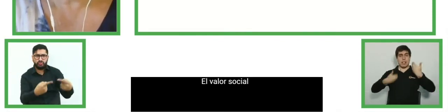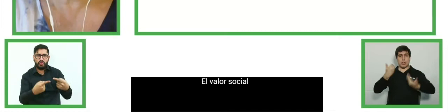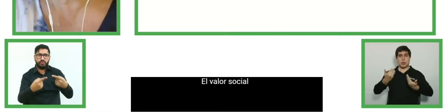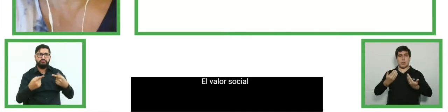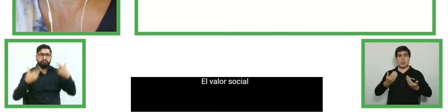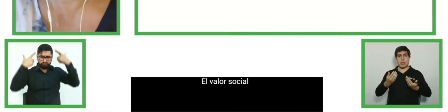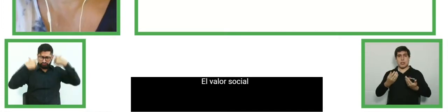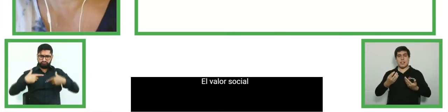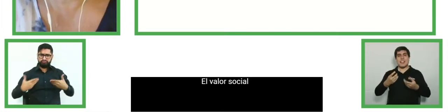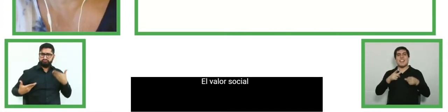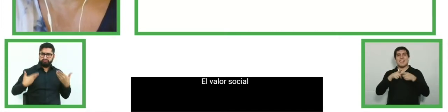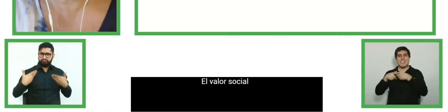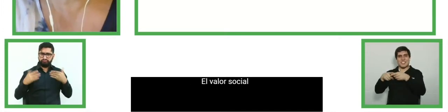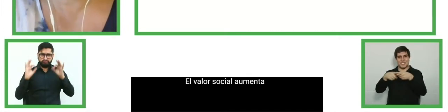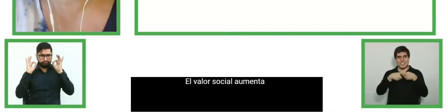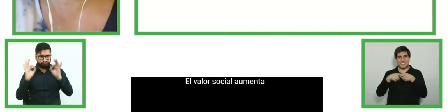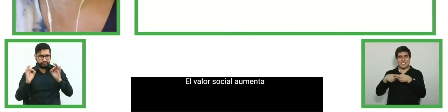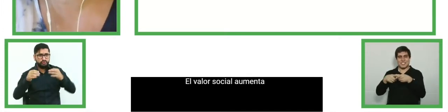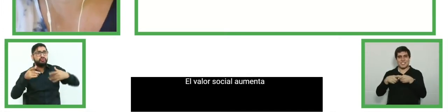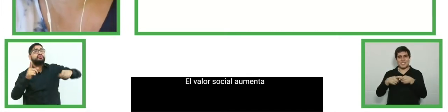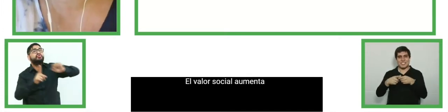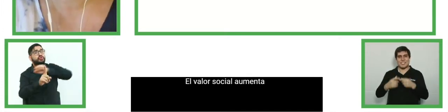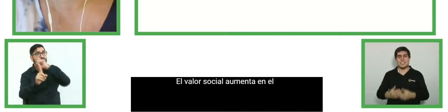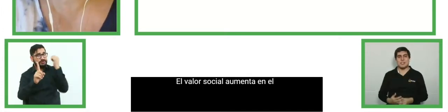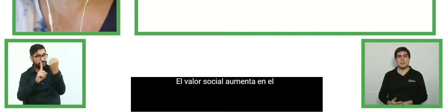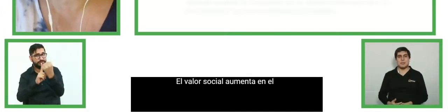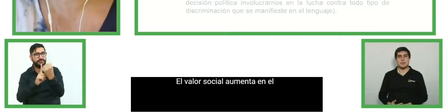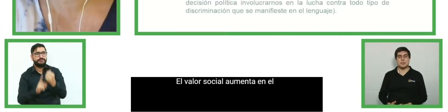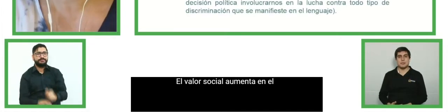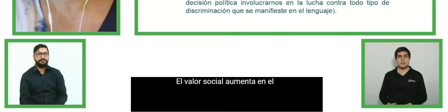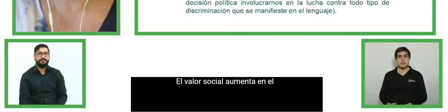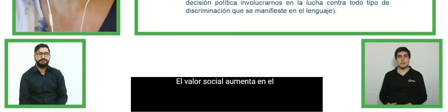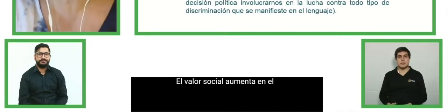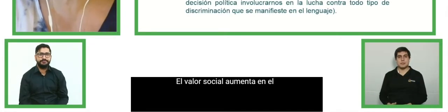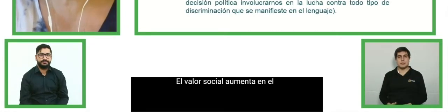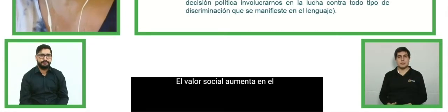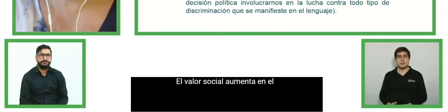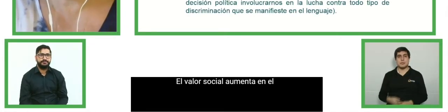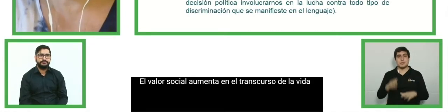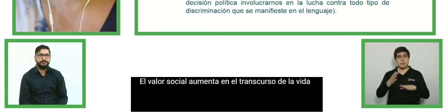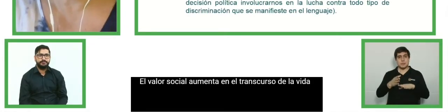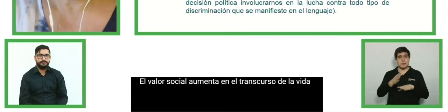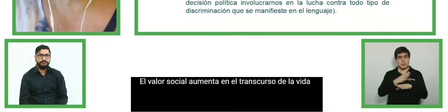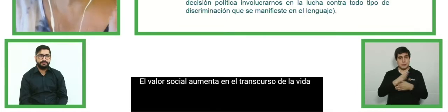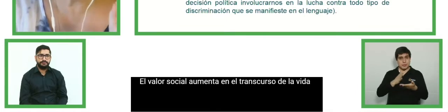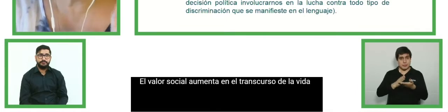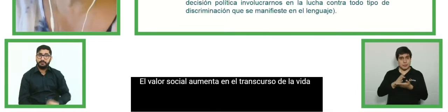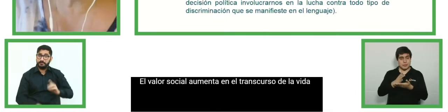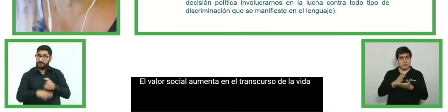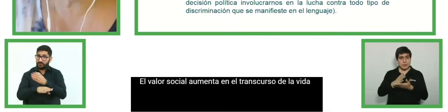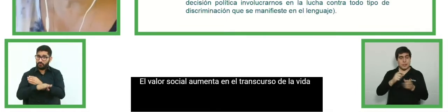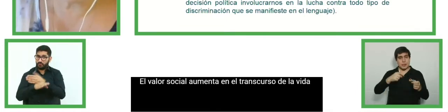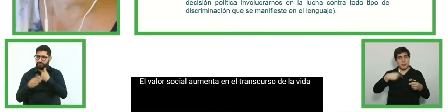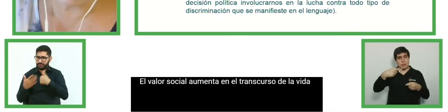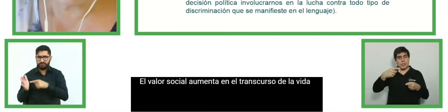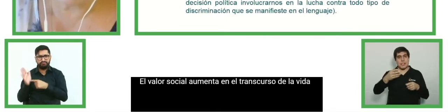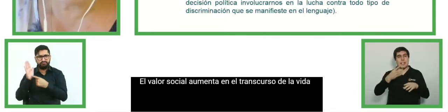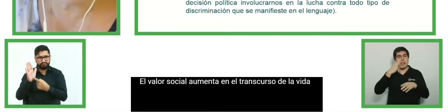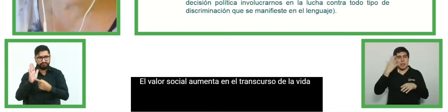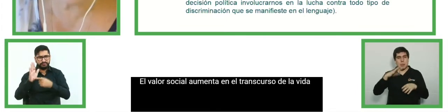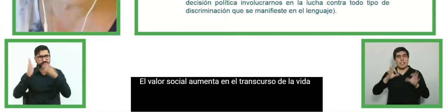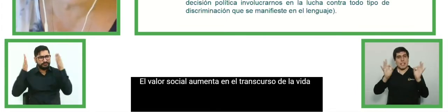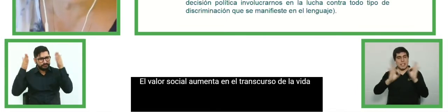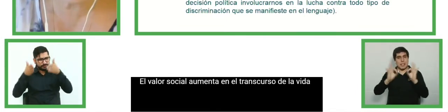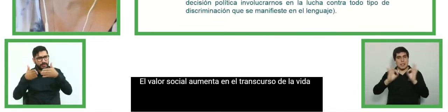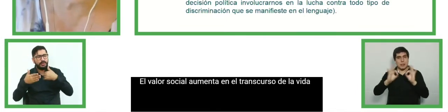menos ciudadanas. Por favor, la siguiente. Pero antes de continuar, es importante explicar que